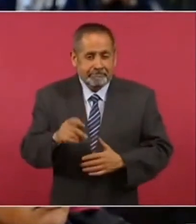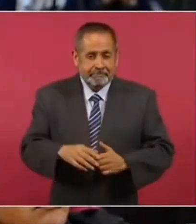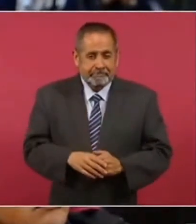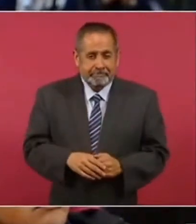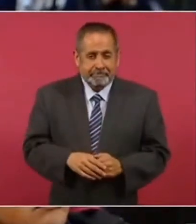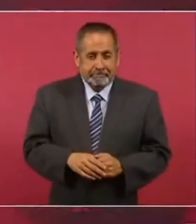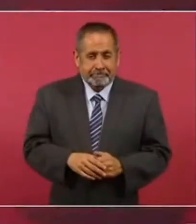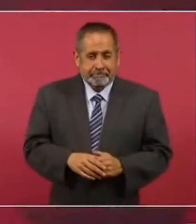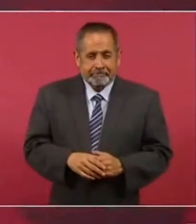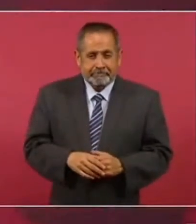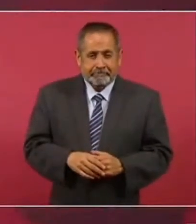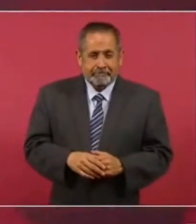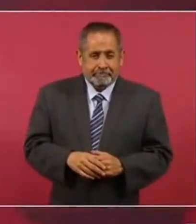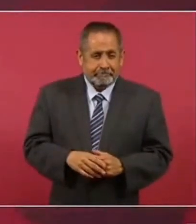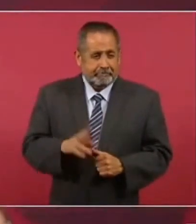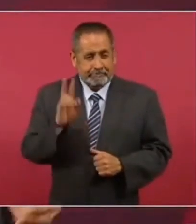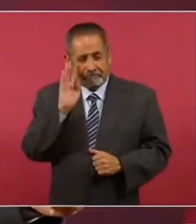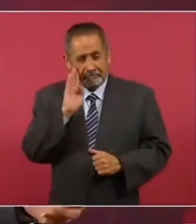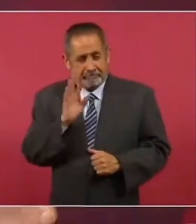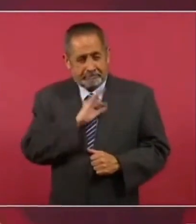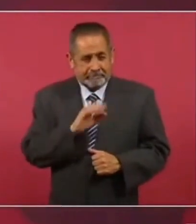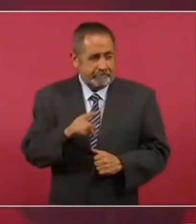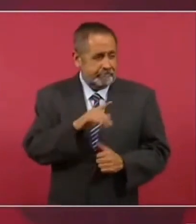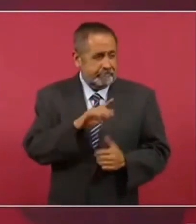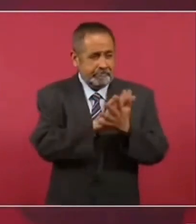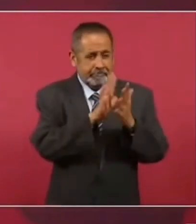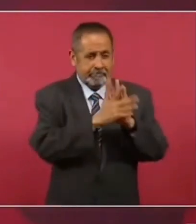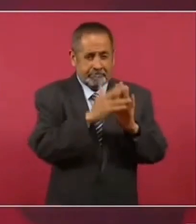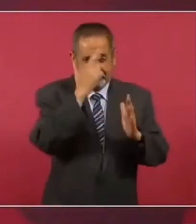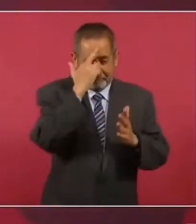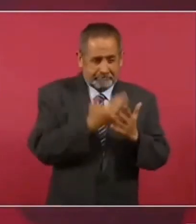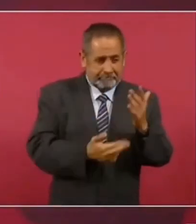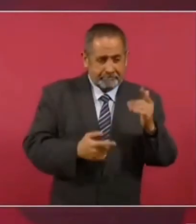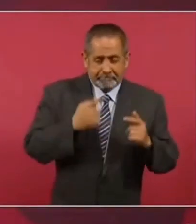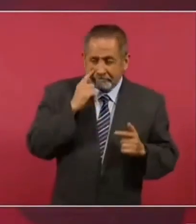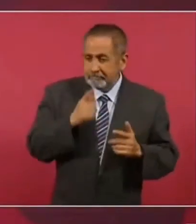puedan los delincuentes